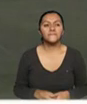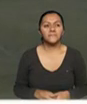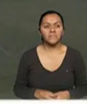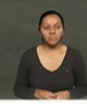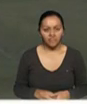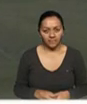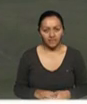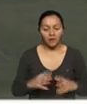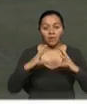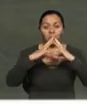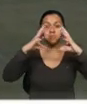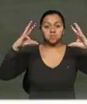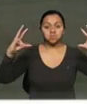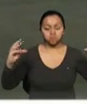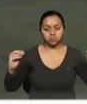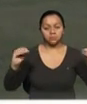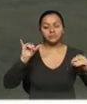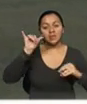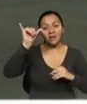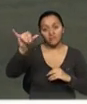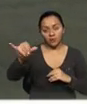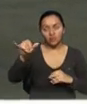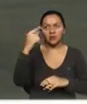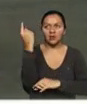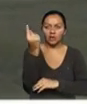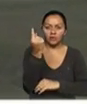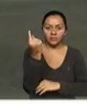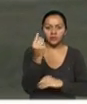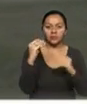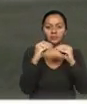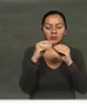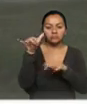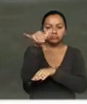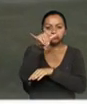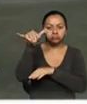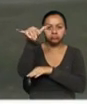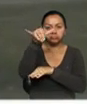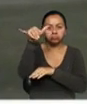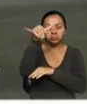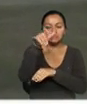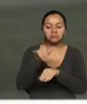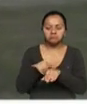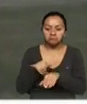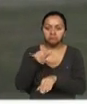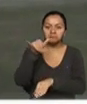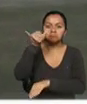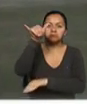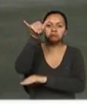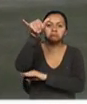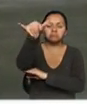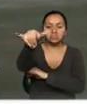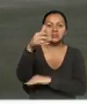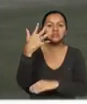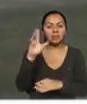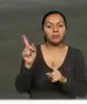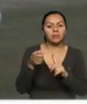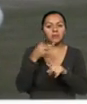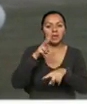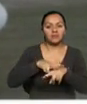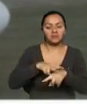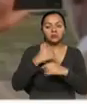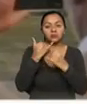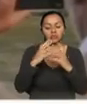Un híbrido entre avión, helicóptero y aerostato, realizando un lento pero histórico despegue. Se trata